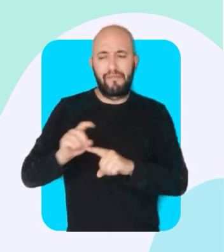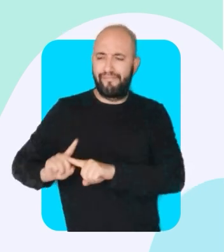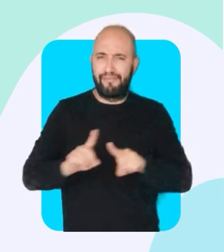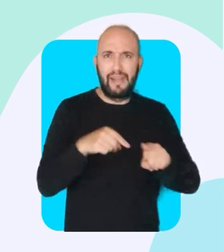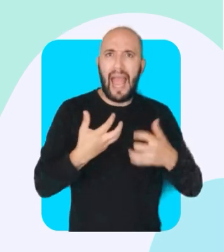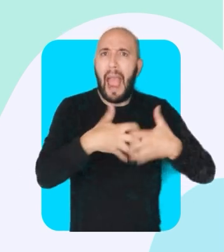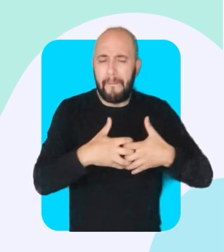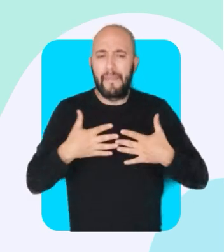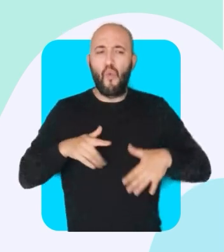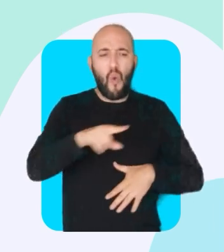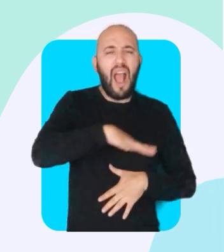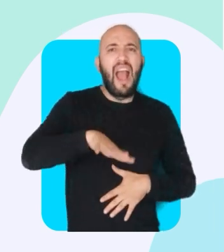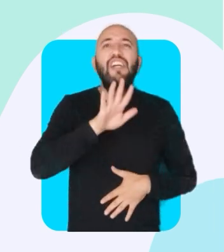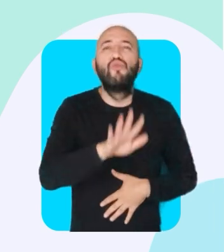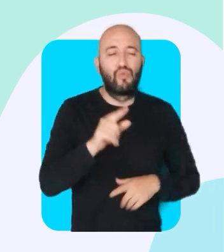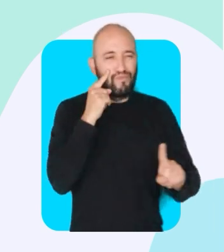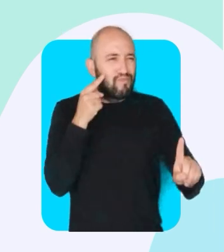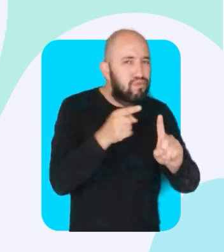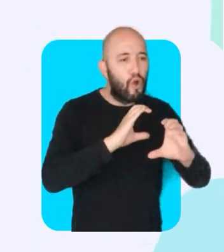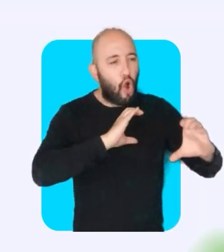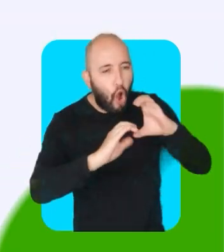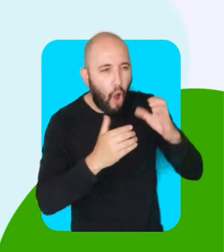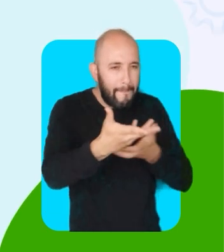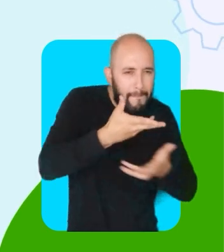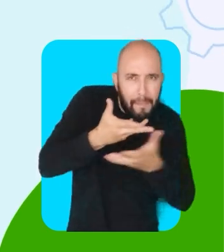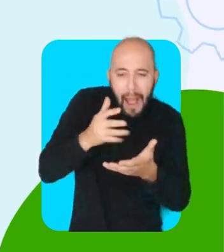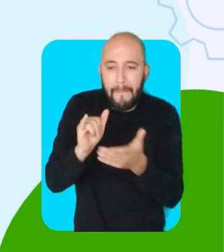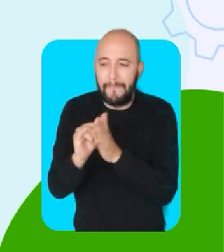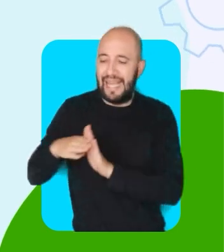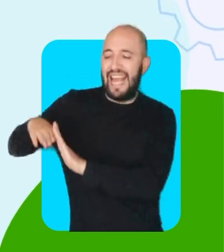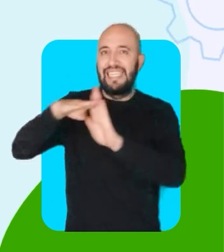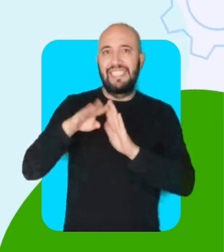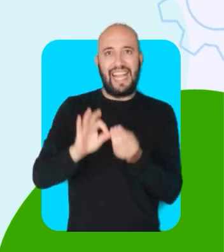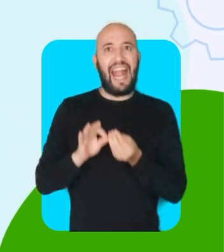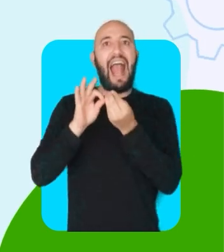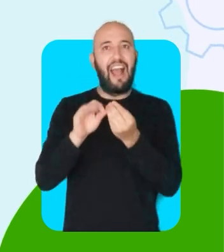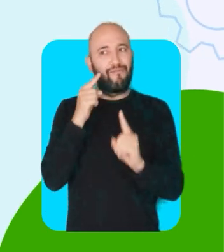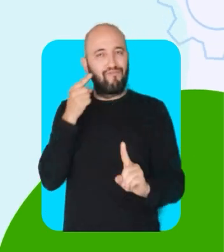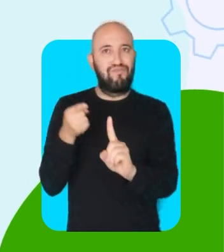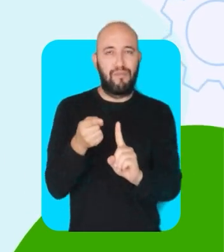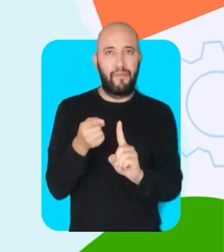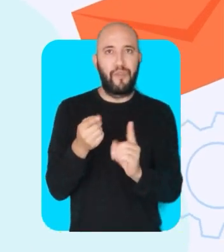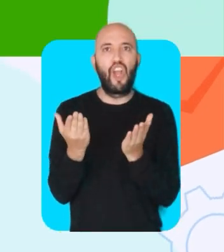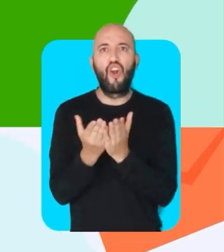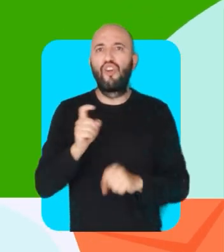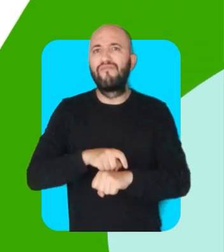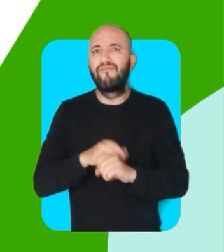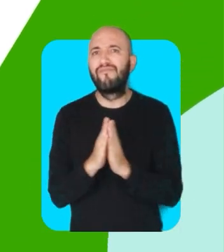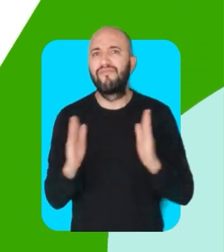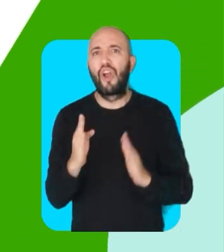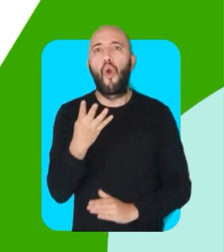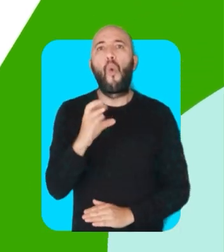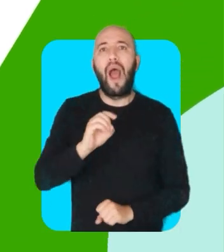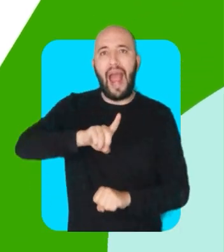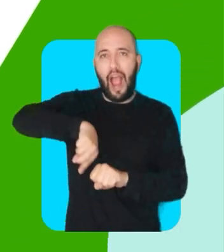comunicación efectiva que cumpla con los estándares de calidad. Este curso tendrá una duración de 40 horas y se impartirá